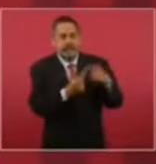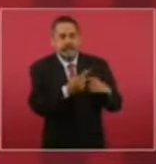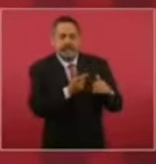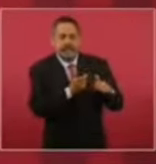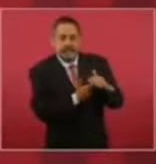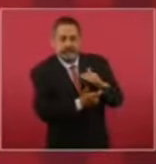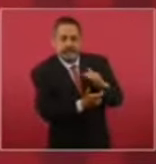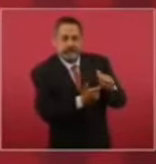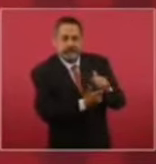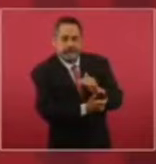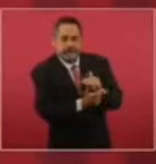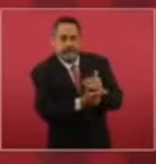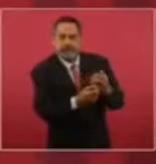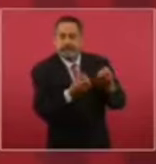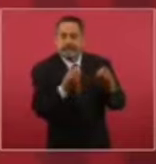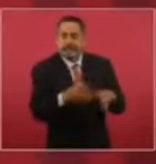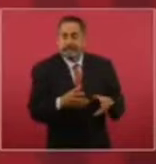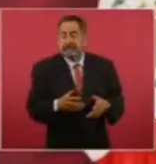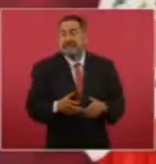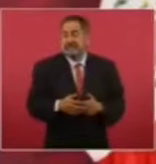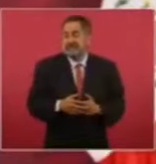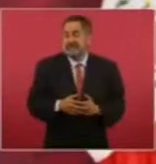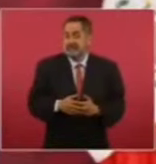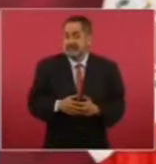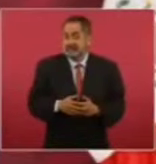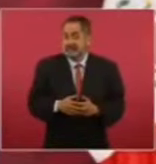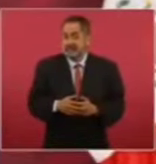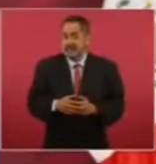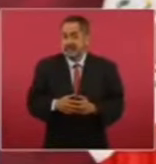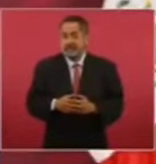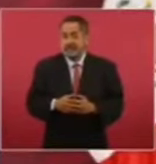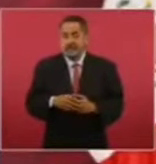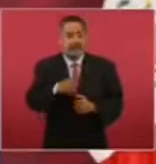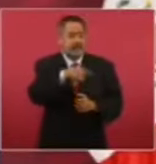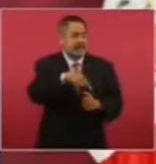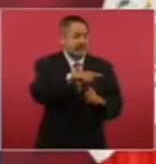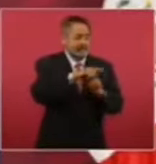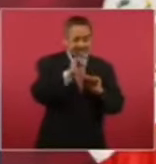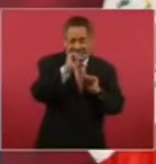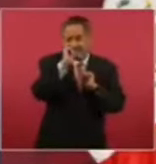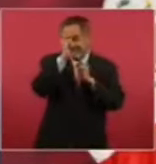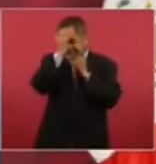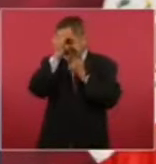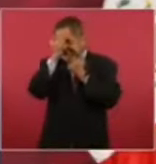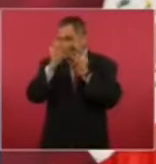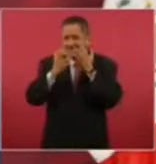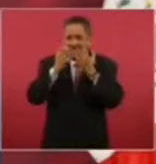Entonces, después de que pasaba la elección, llantos.